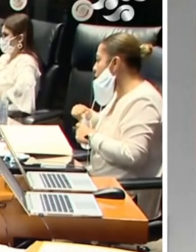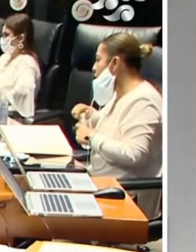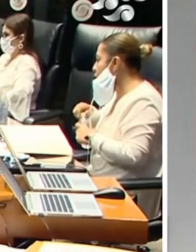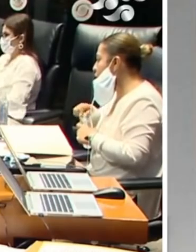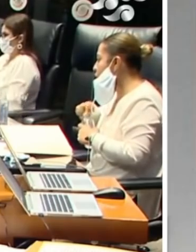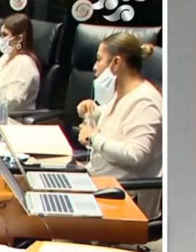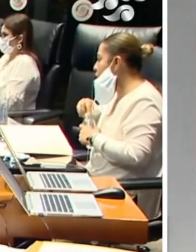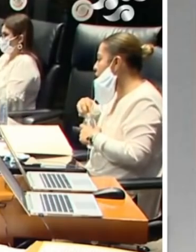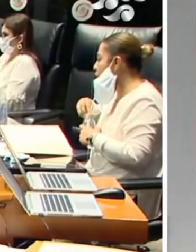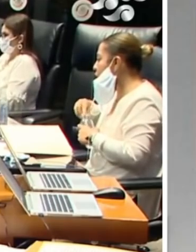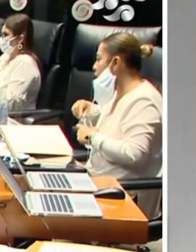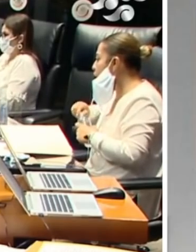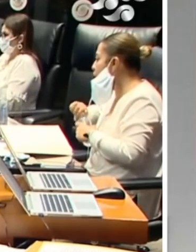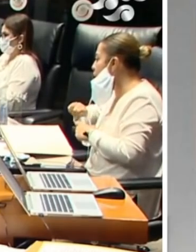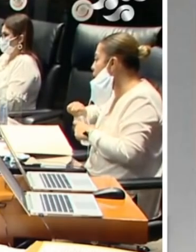orden constitucional.